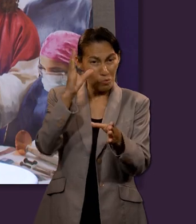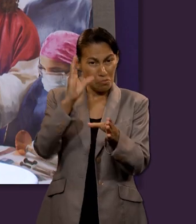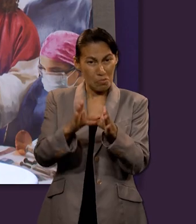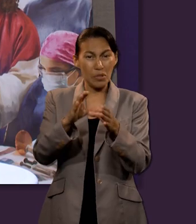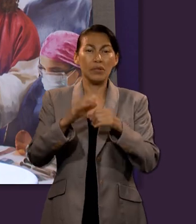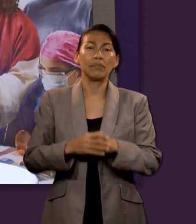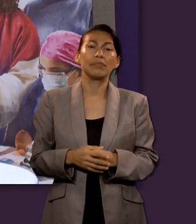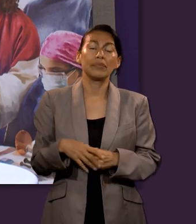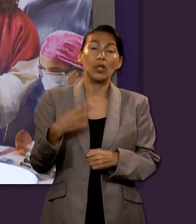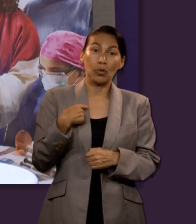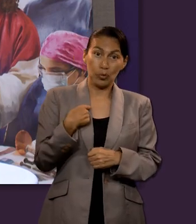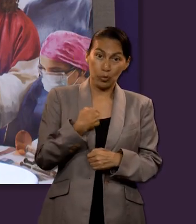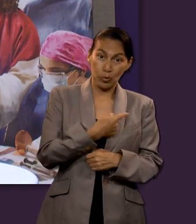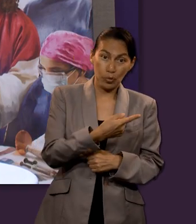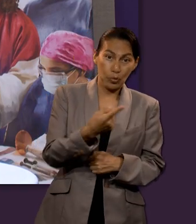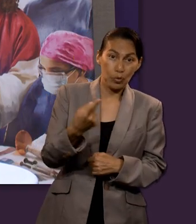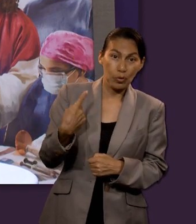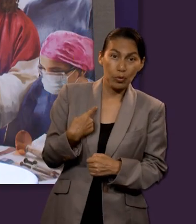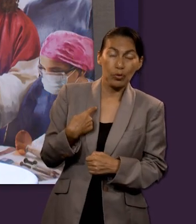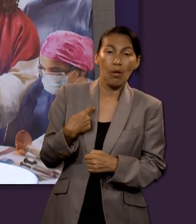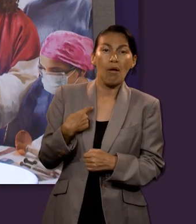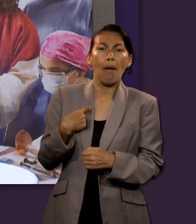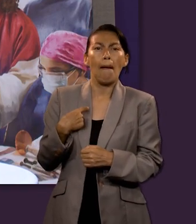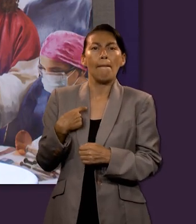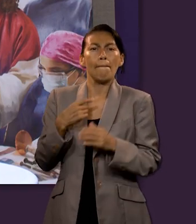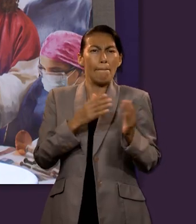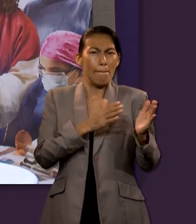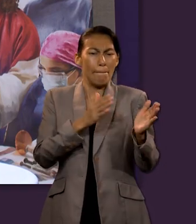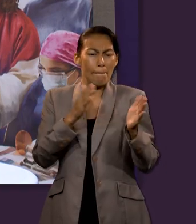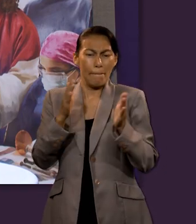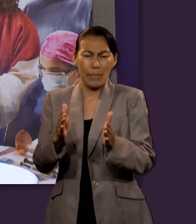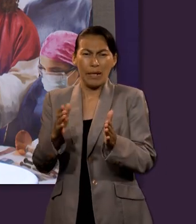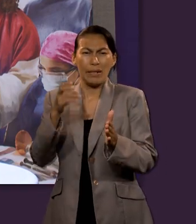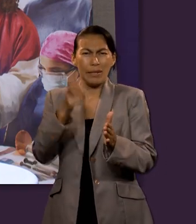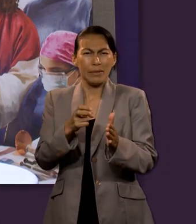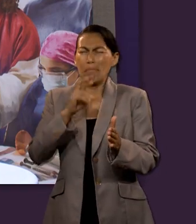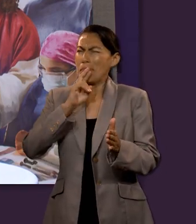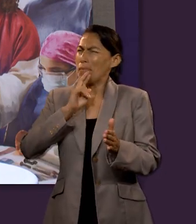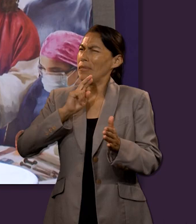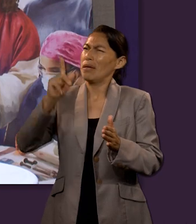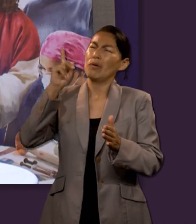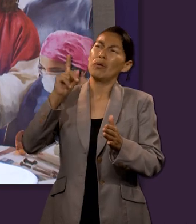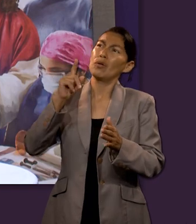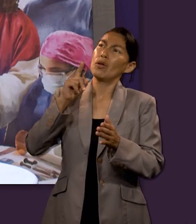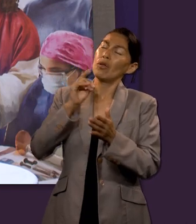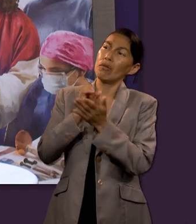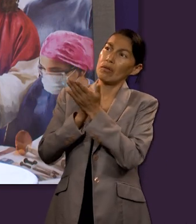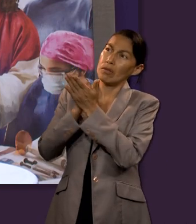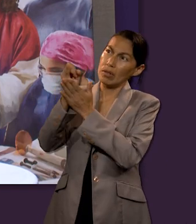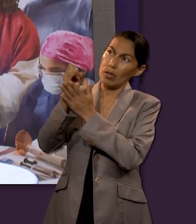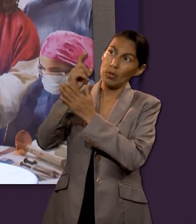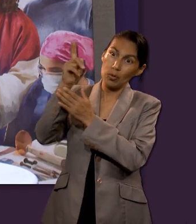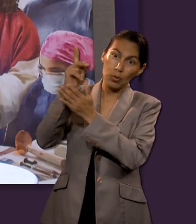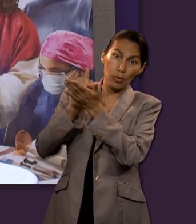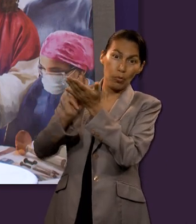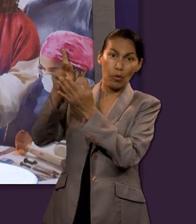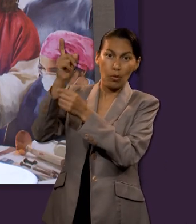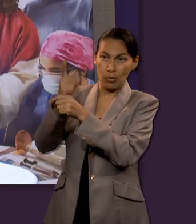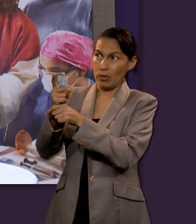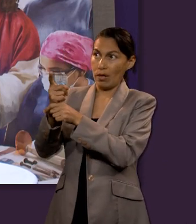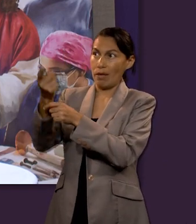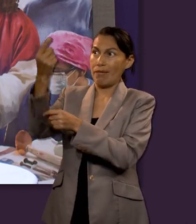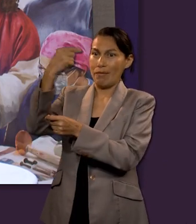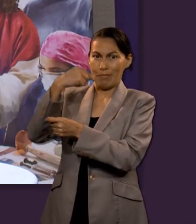y que ese plan es el mejor camino para que su voluntad sea hecha en nuestras